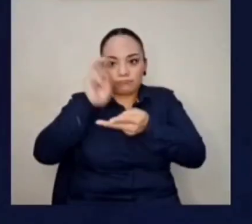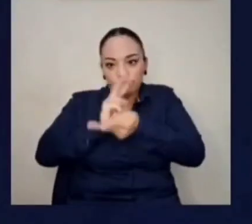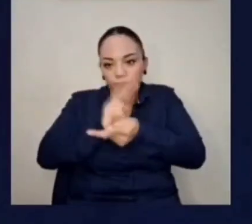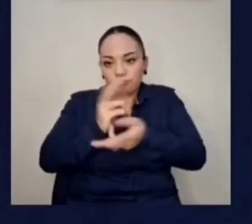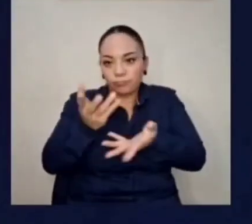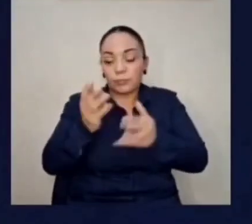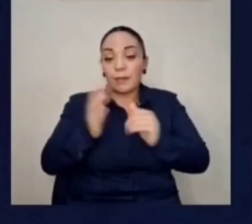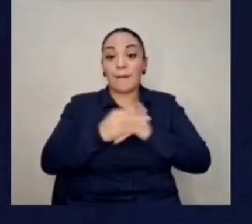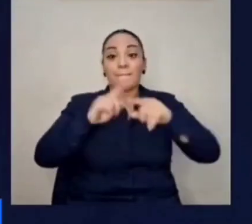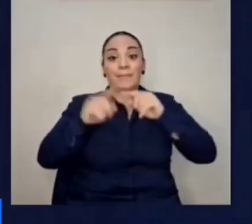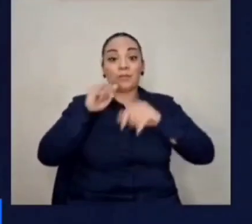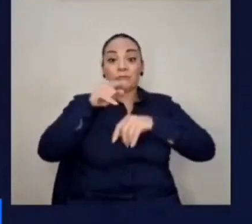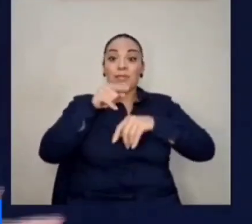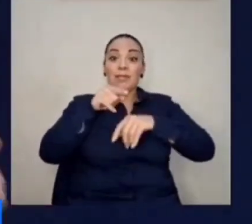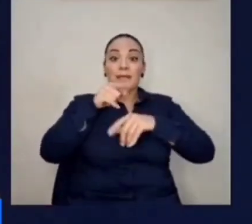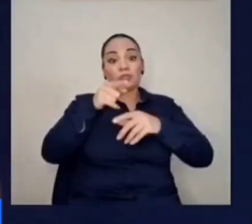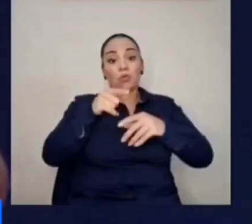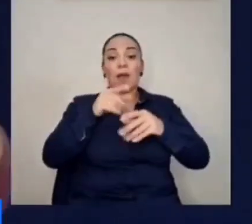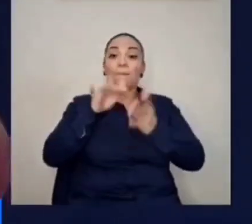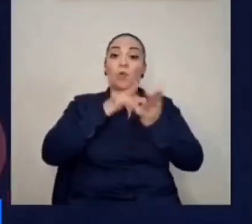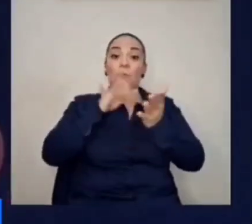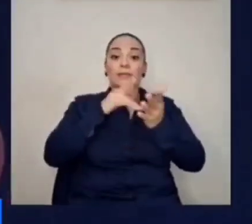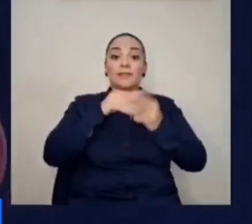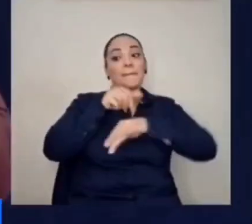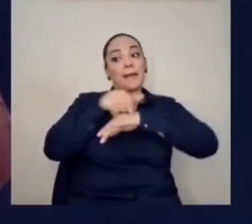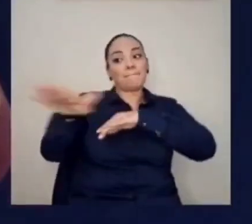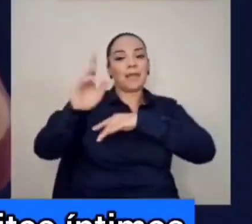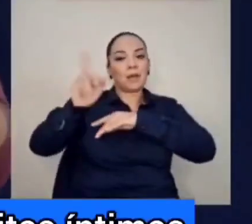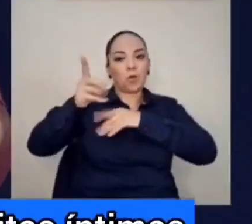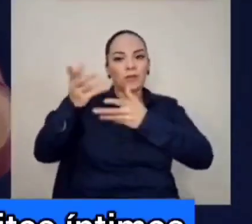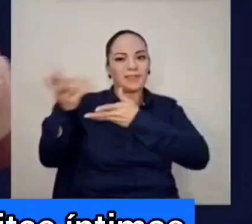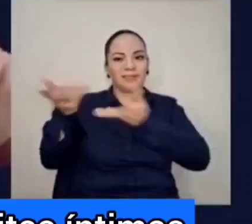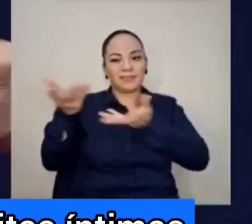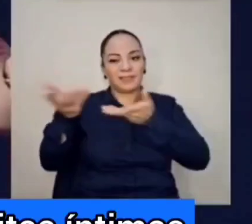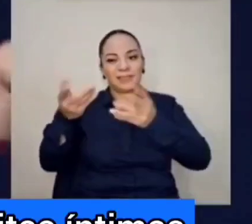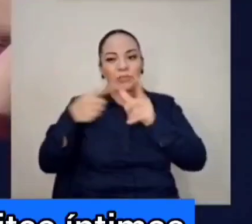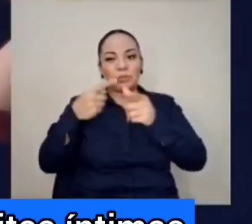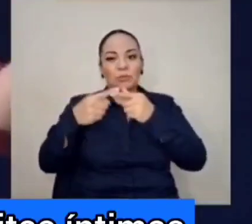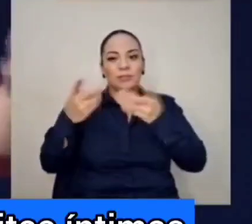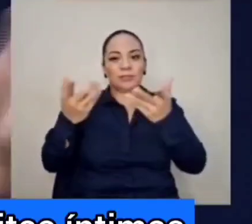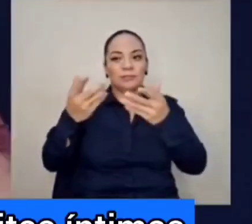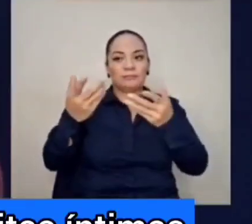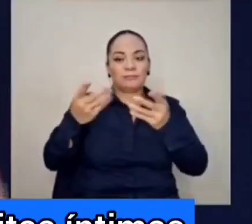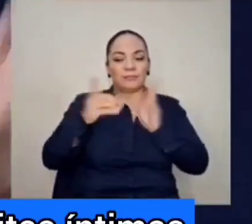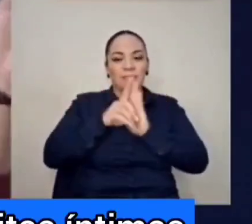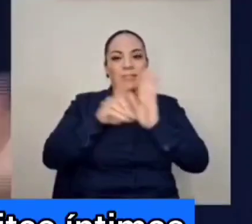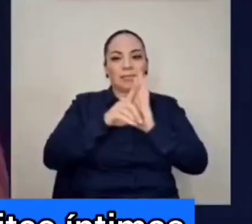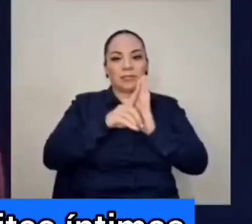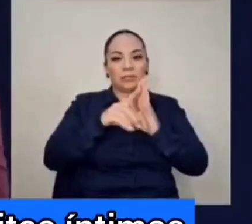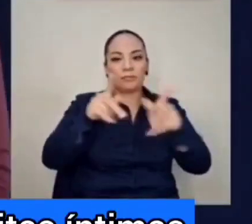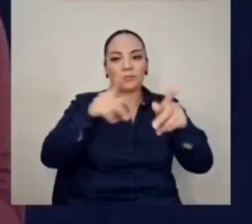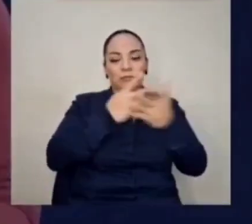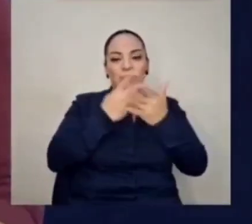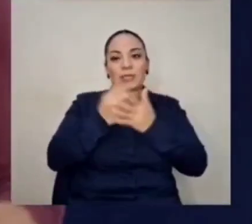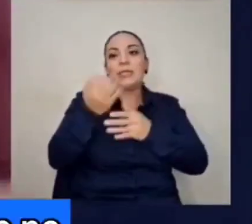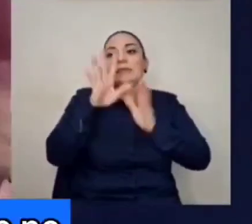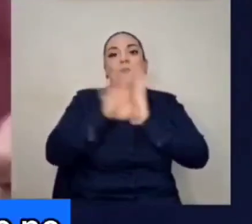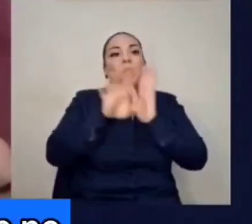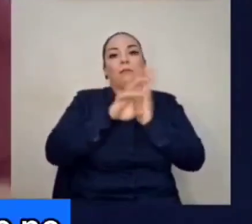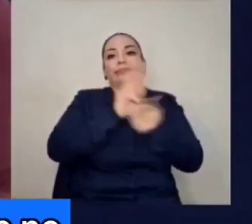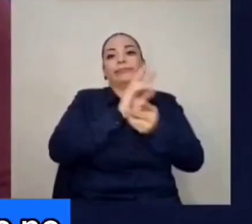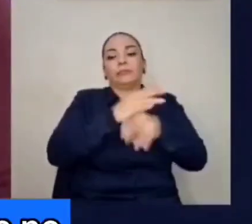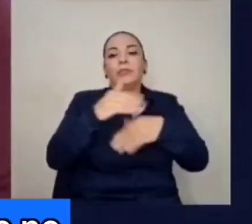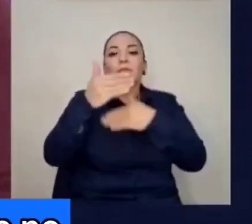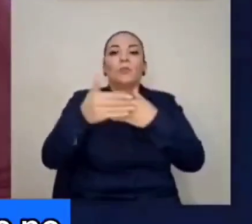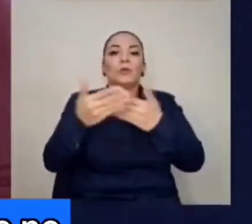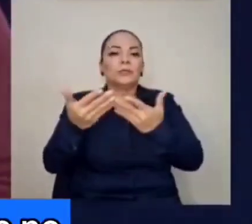enviar órdenes, entonces ¿cuál derecho se contrapone a cuál? ¿Se contrapone el derecho al reo de tener 15 visitas íntimas? ¿O se